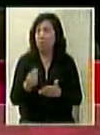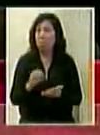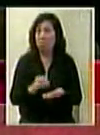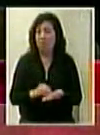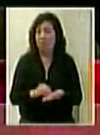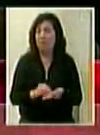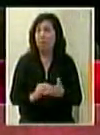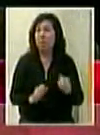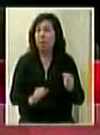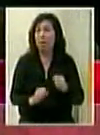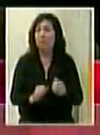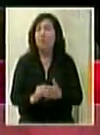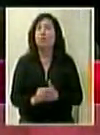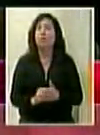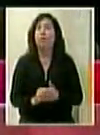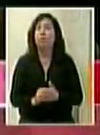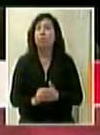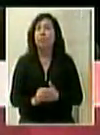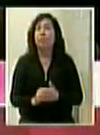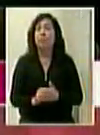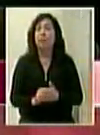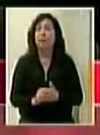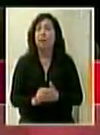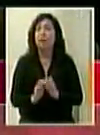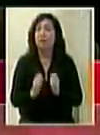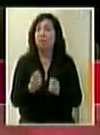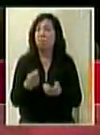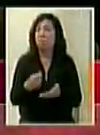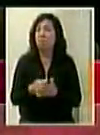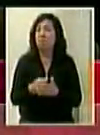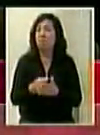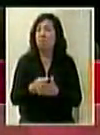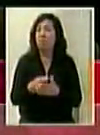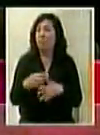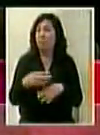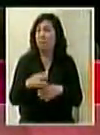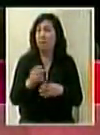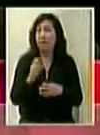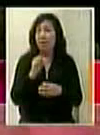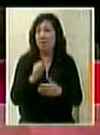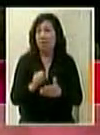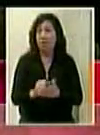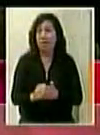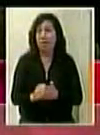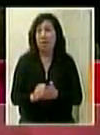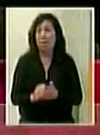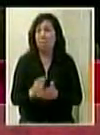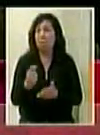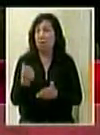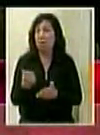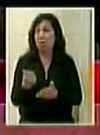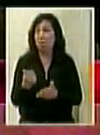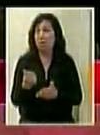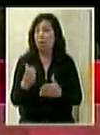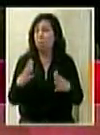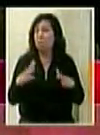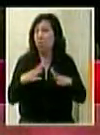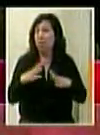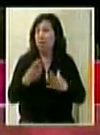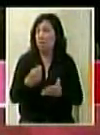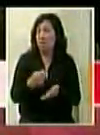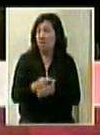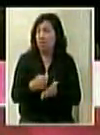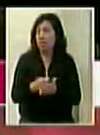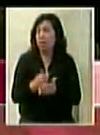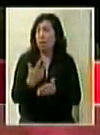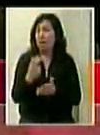derechos, en el que inmediatamente se da aguinaldo por fiestas patrias y Navidad, inmediatamente se da vacaciones